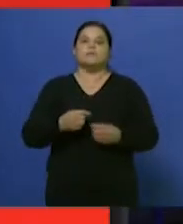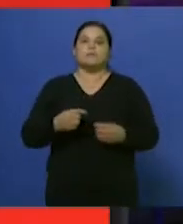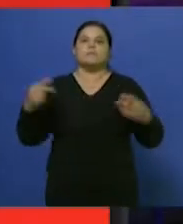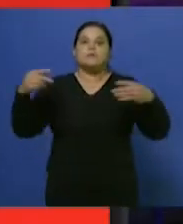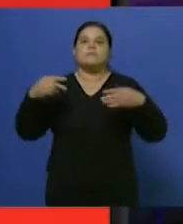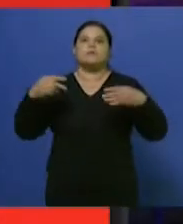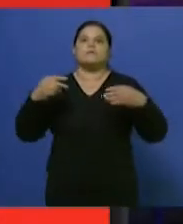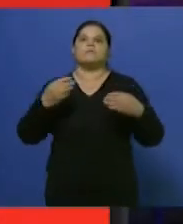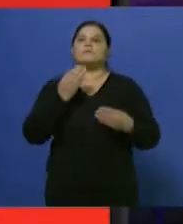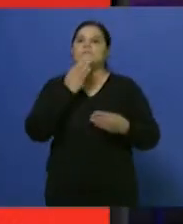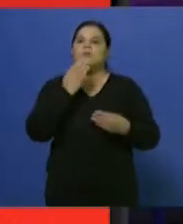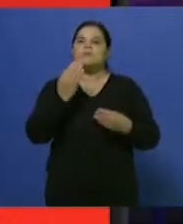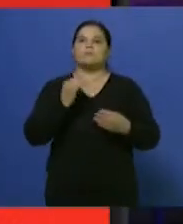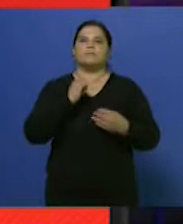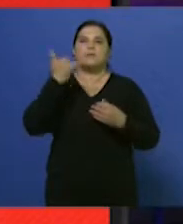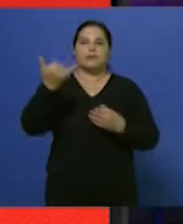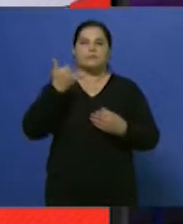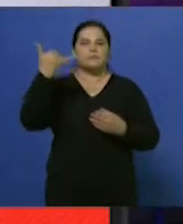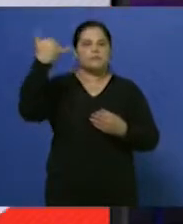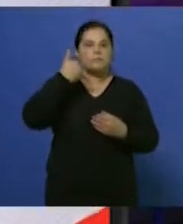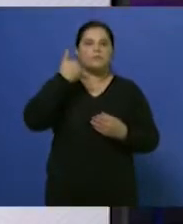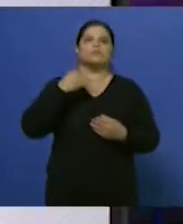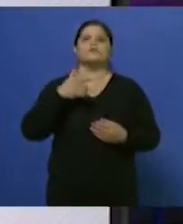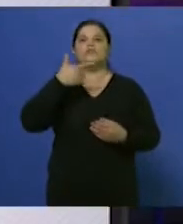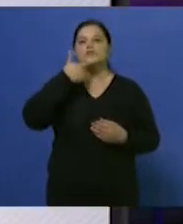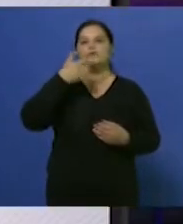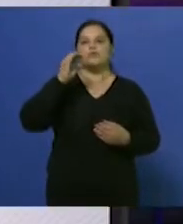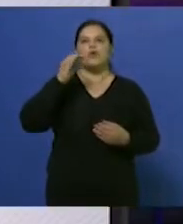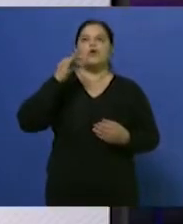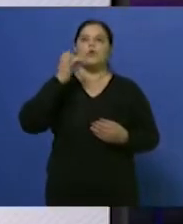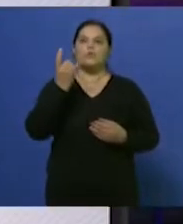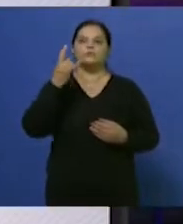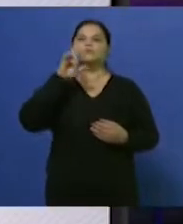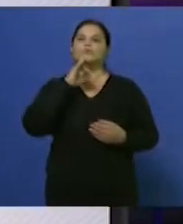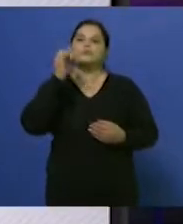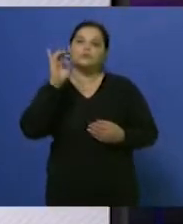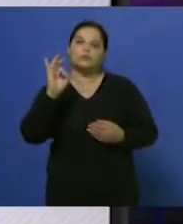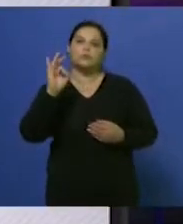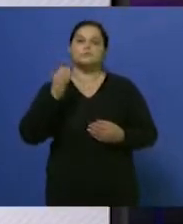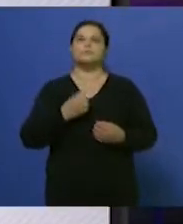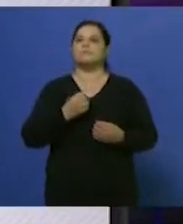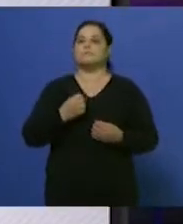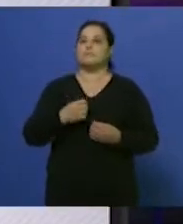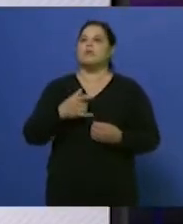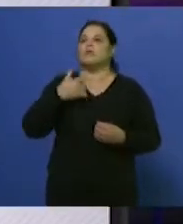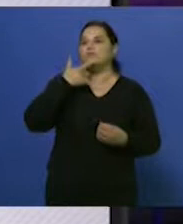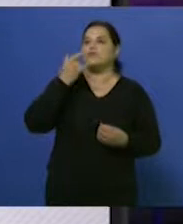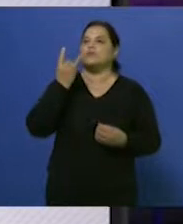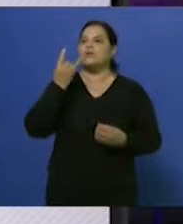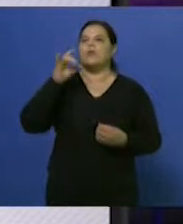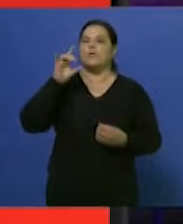en línea. Lo vamos a saludar primero que nada y lo vamos a incorporar al programa. Souto, buenas noches y gracias por